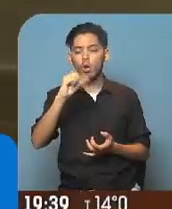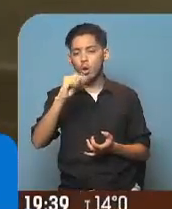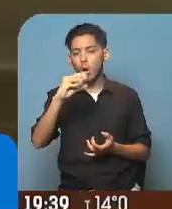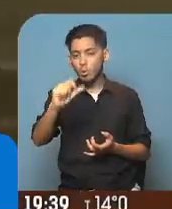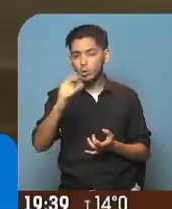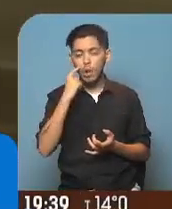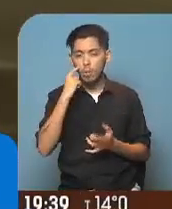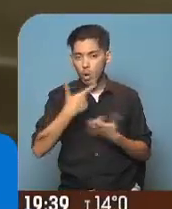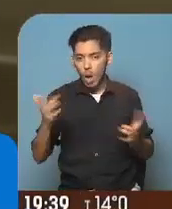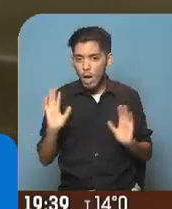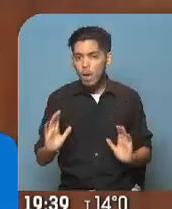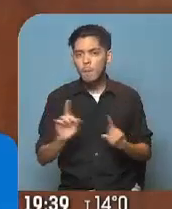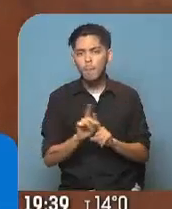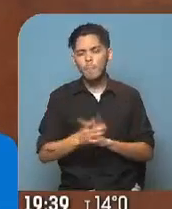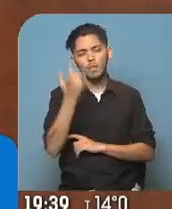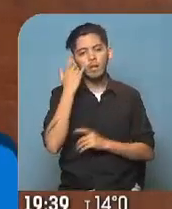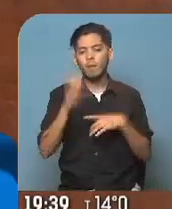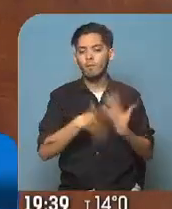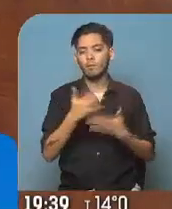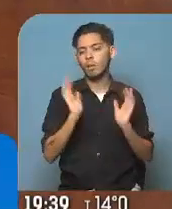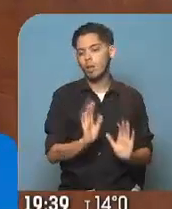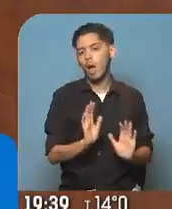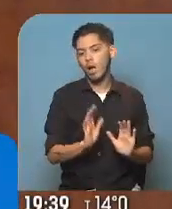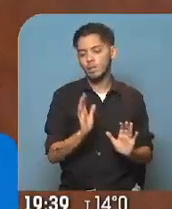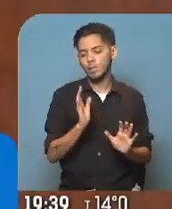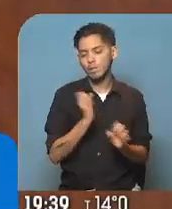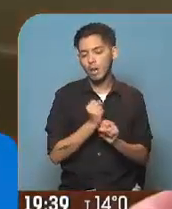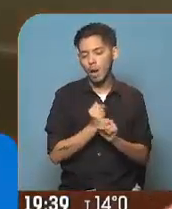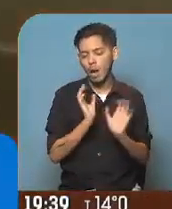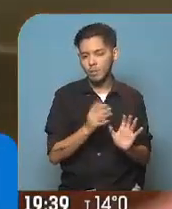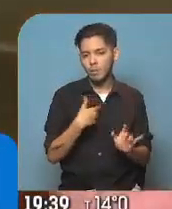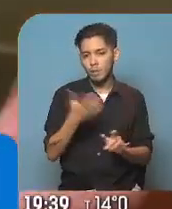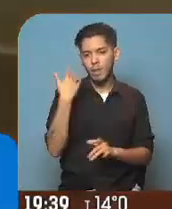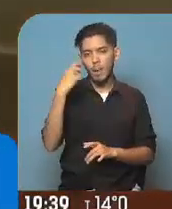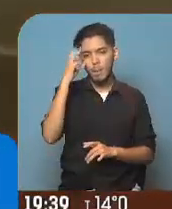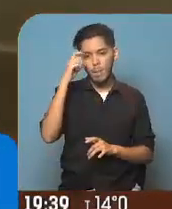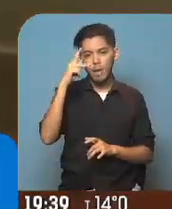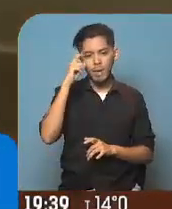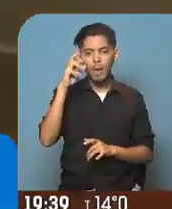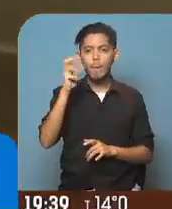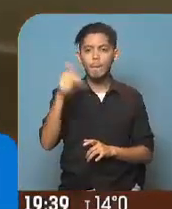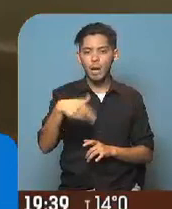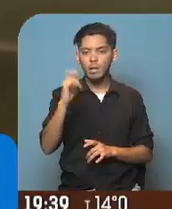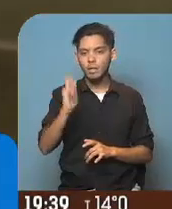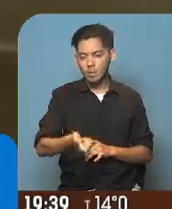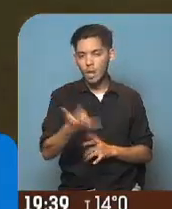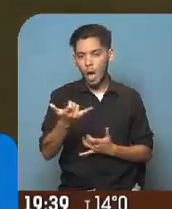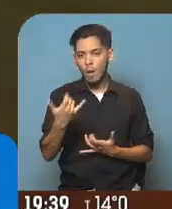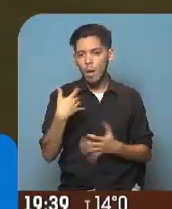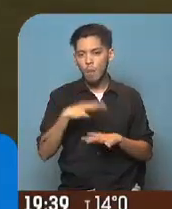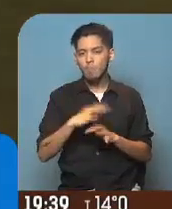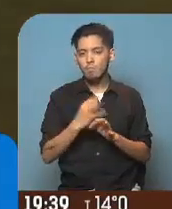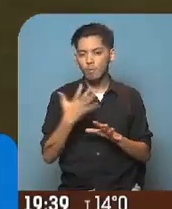del fútbol desde ya hace unos cuantos años creo que de la época de pekerman que sí había un psicólogo profesional